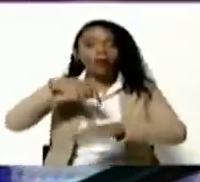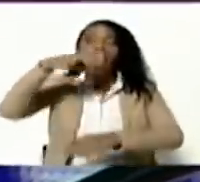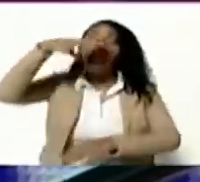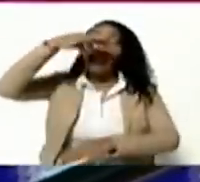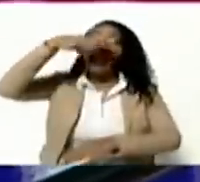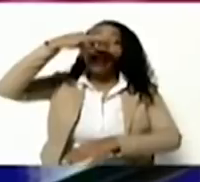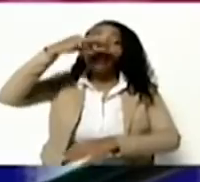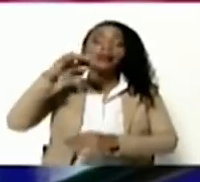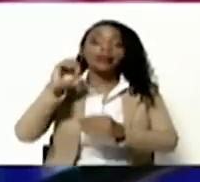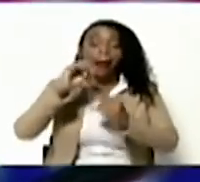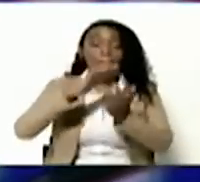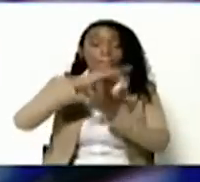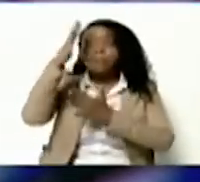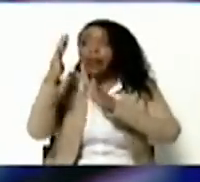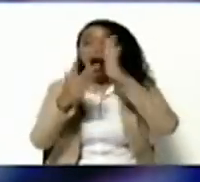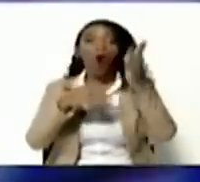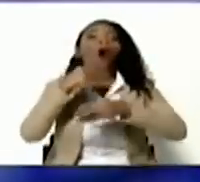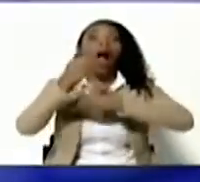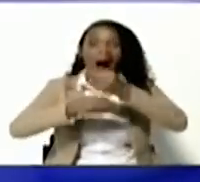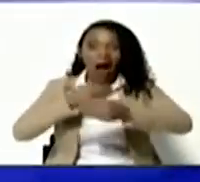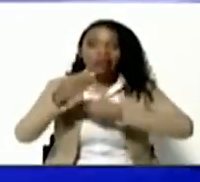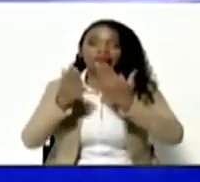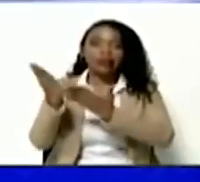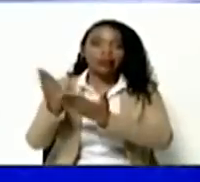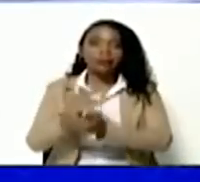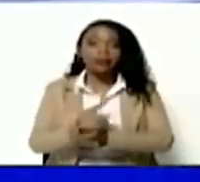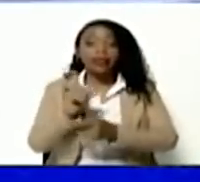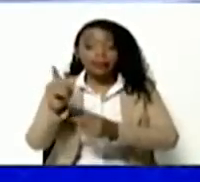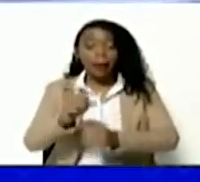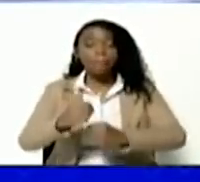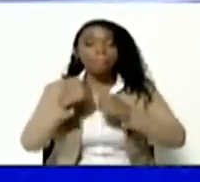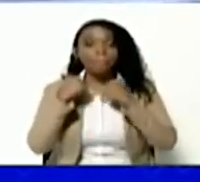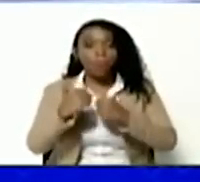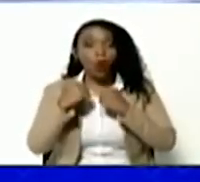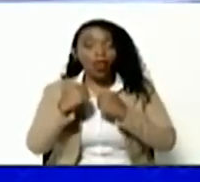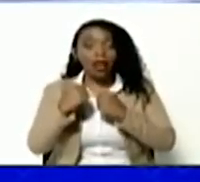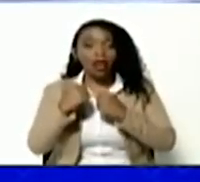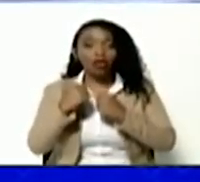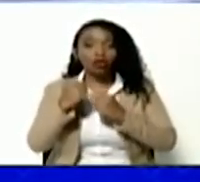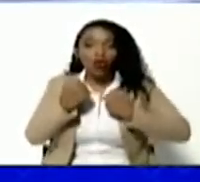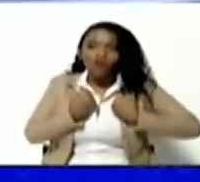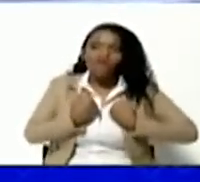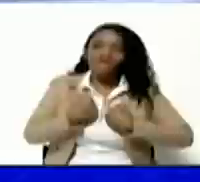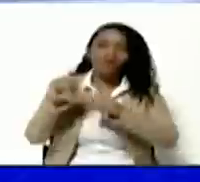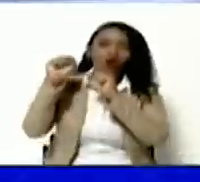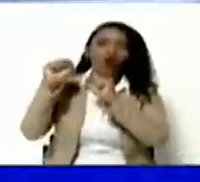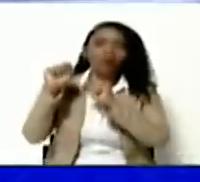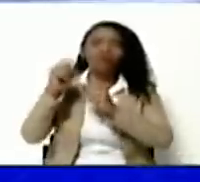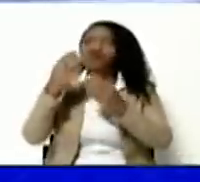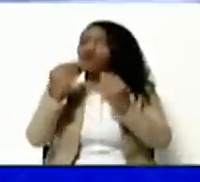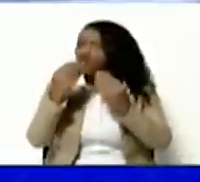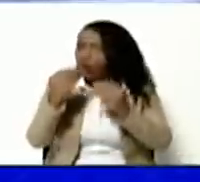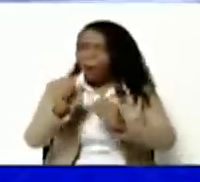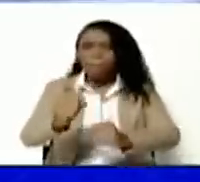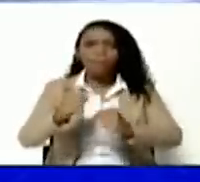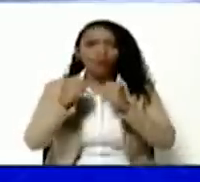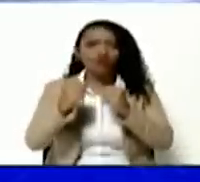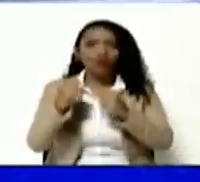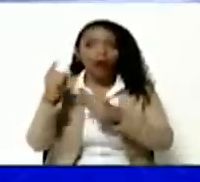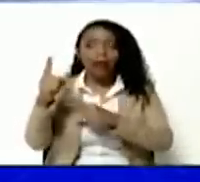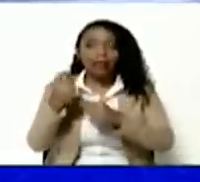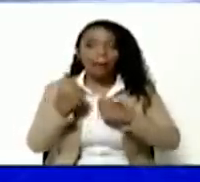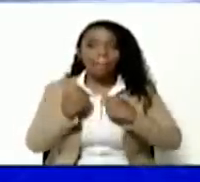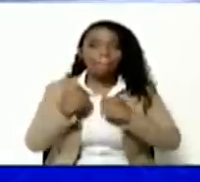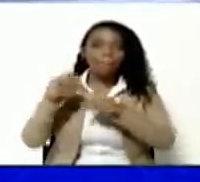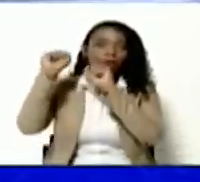el milagro se hace se hace es un poderoso antiviral muy poderoso que neutraliza